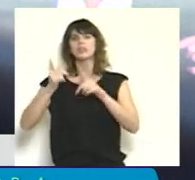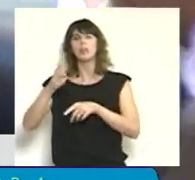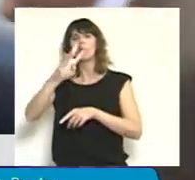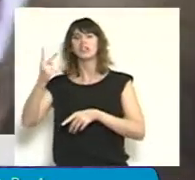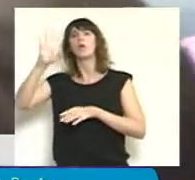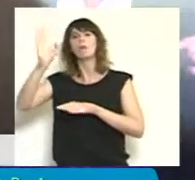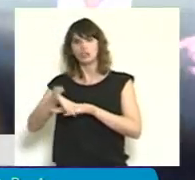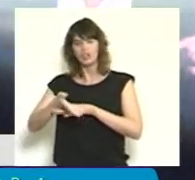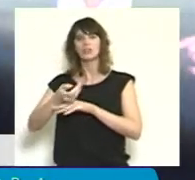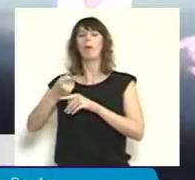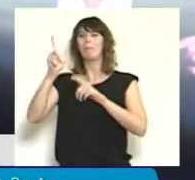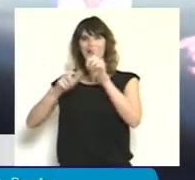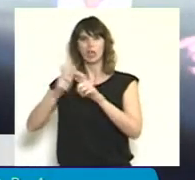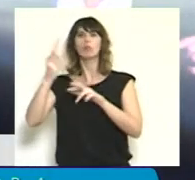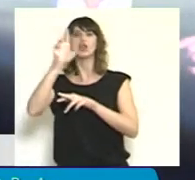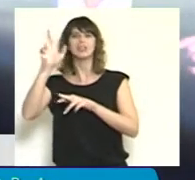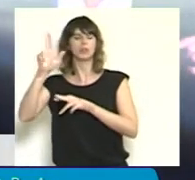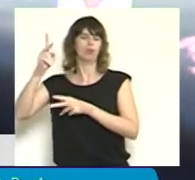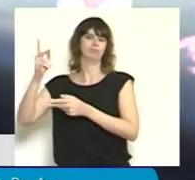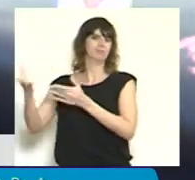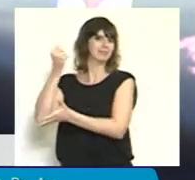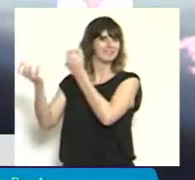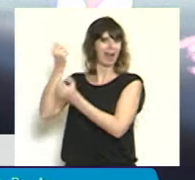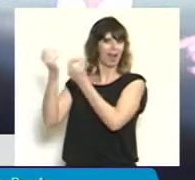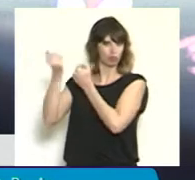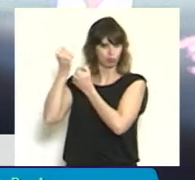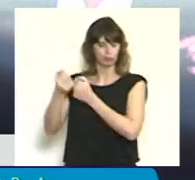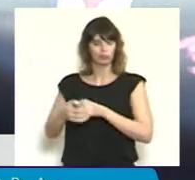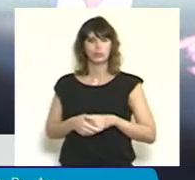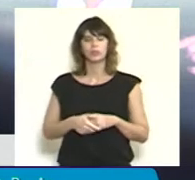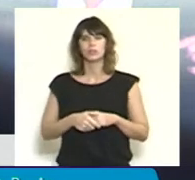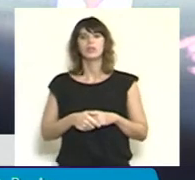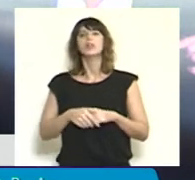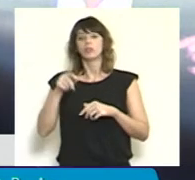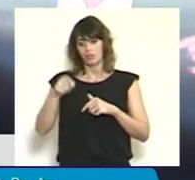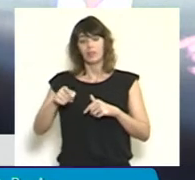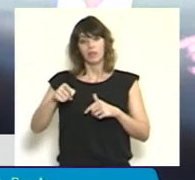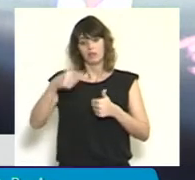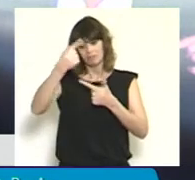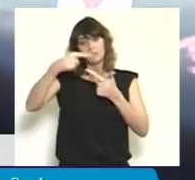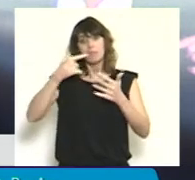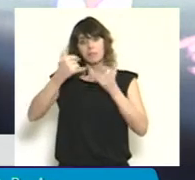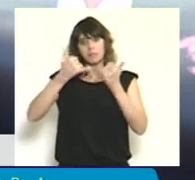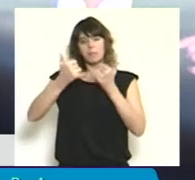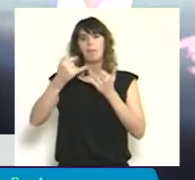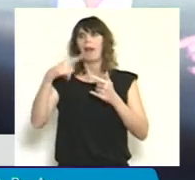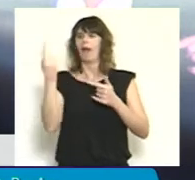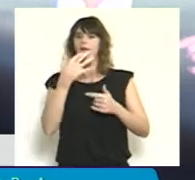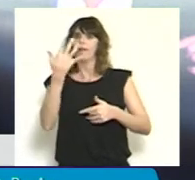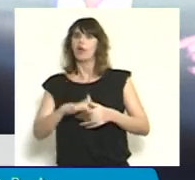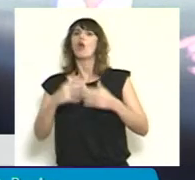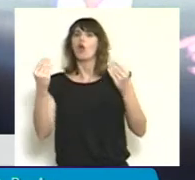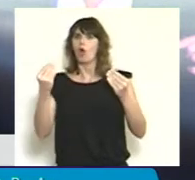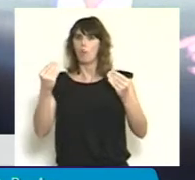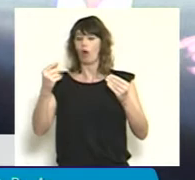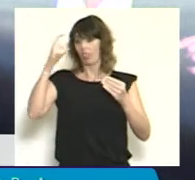armas de fuego. Esas son algunas de las razones que permiten entender cómo hemos logrado que en